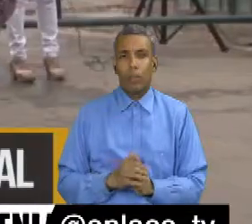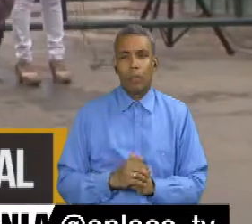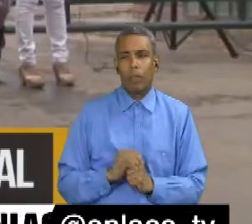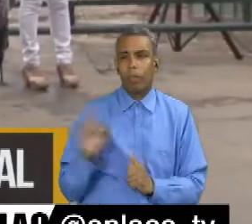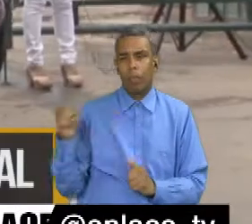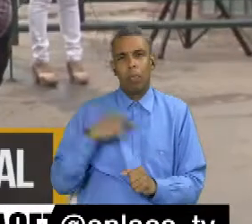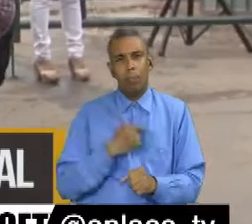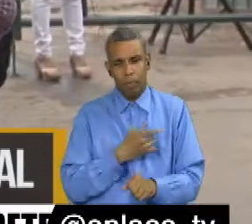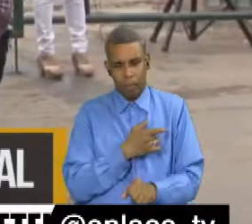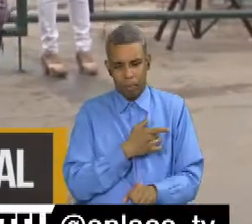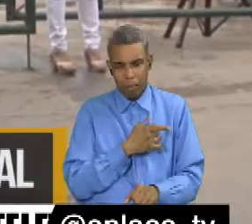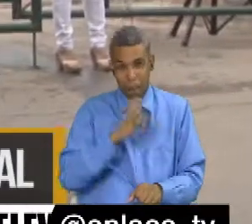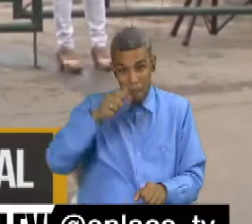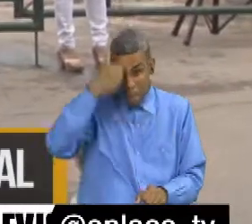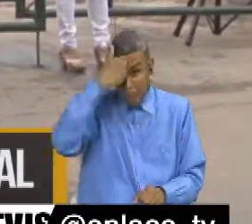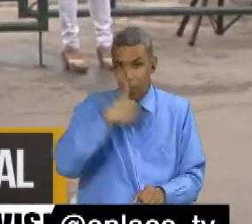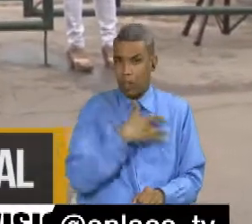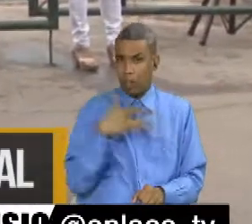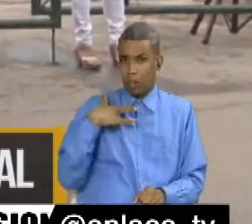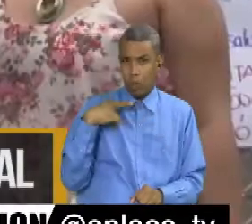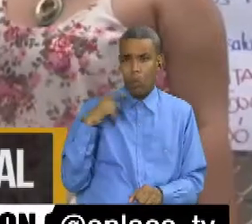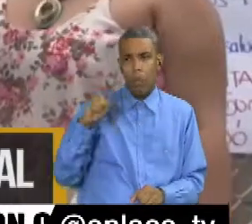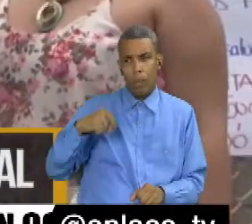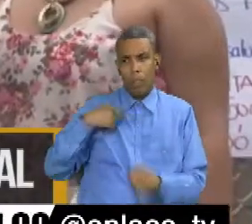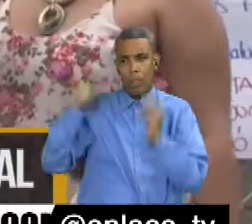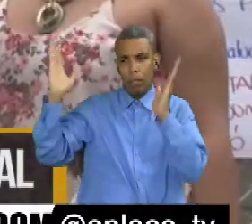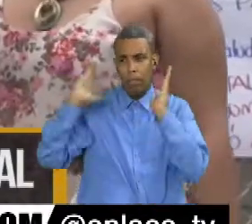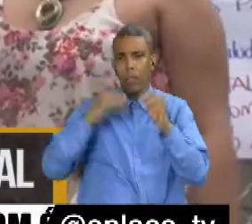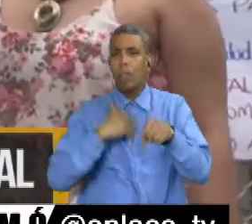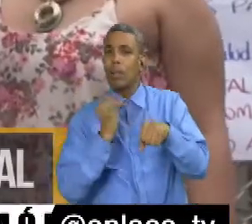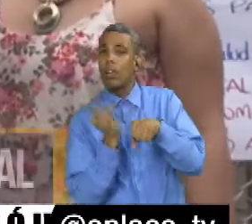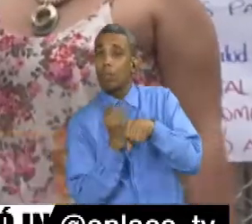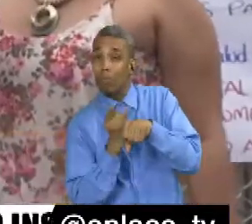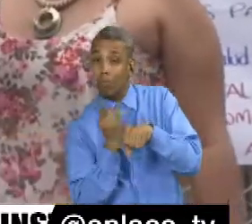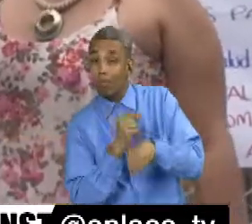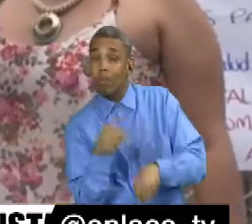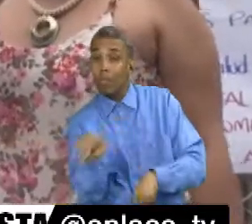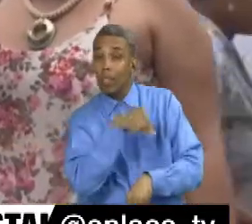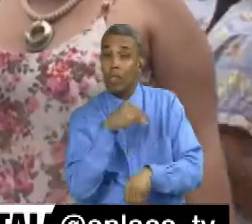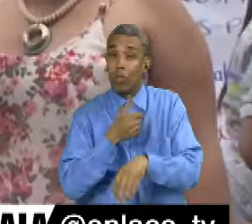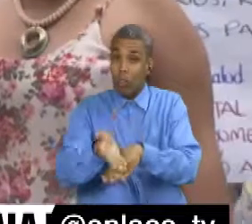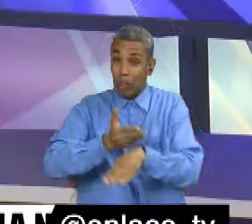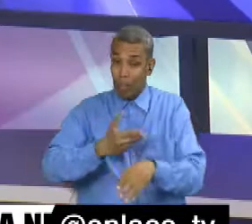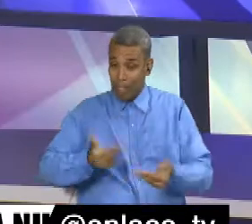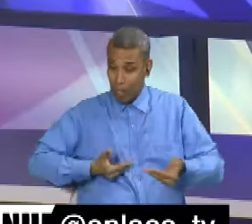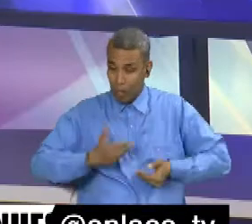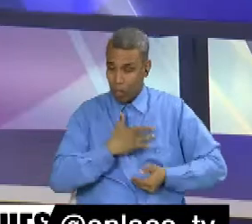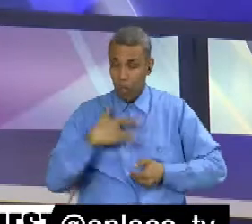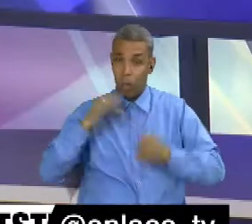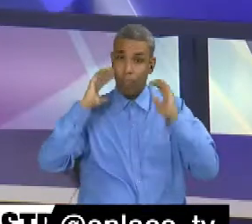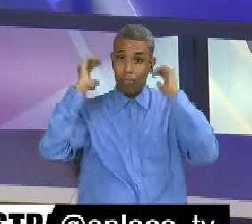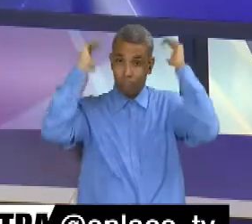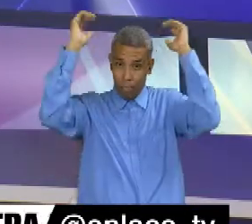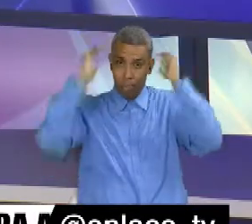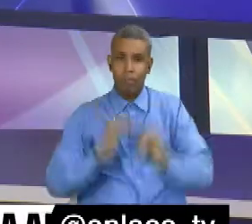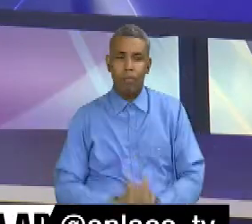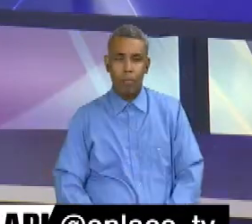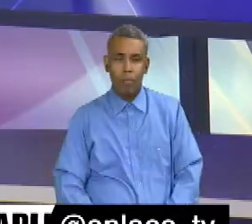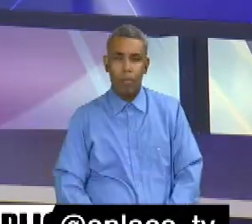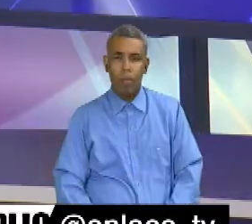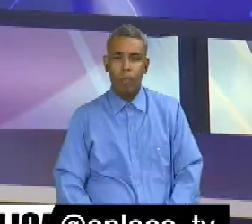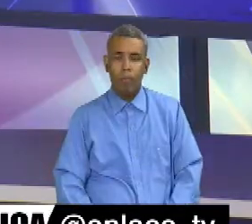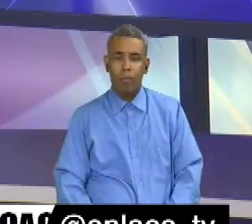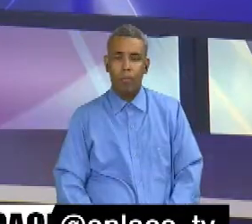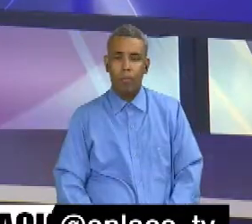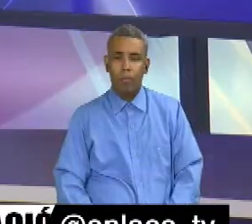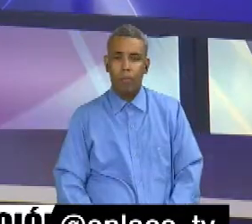tome cartas sobre este asunto, ya que los usuarios reclaman la prestación de un buen servicio. En cámaras de seguridad